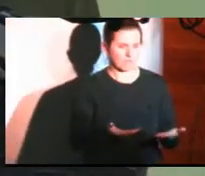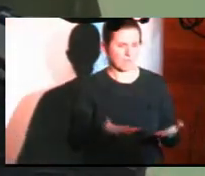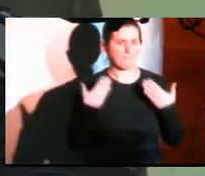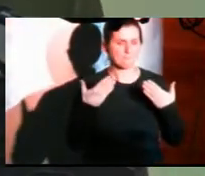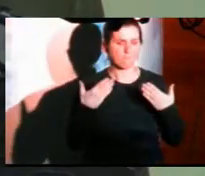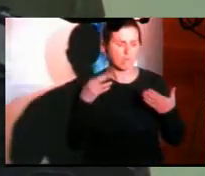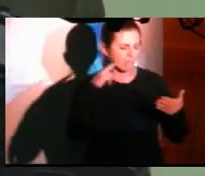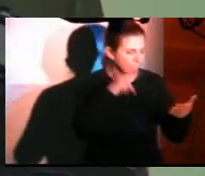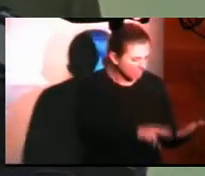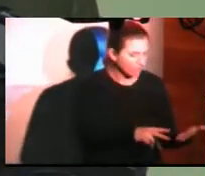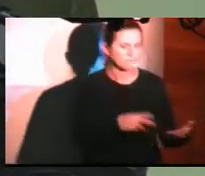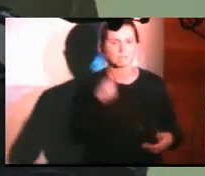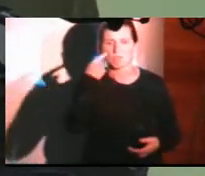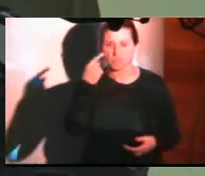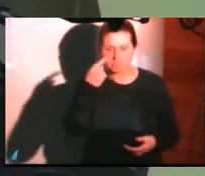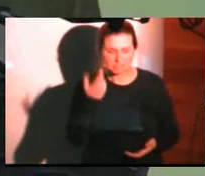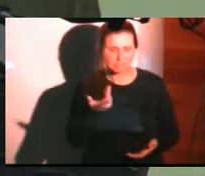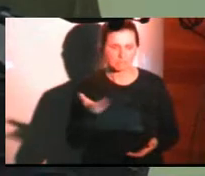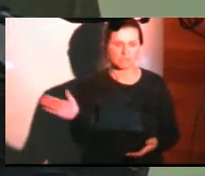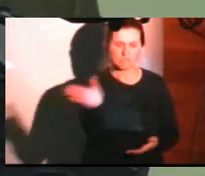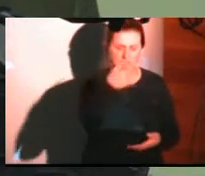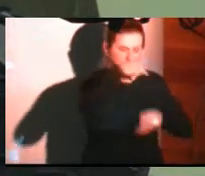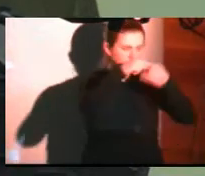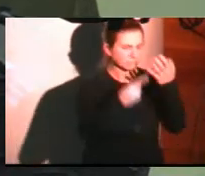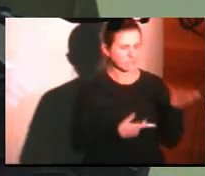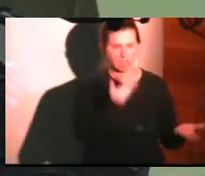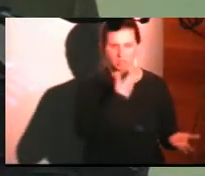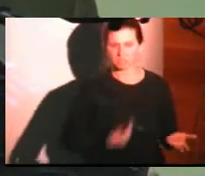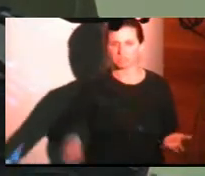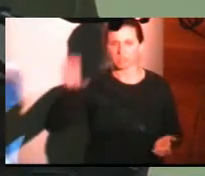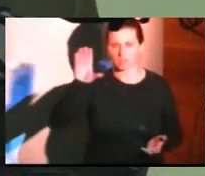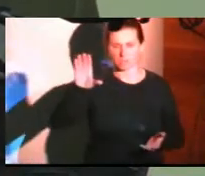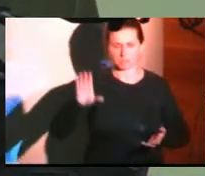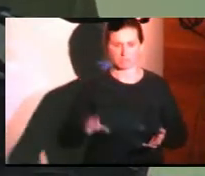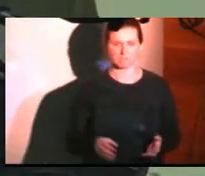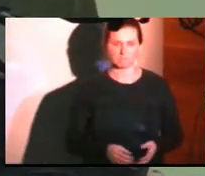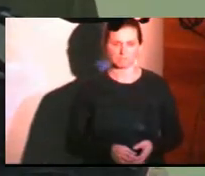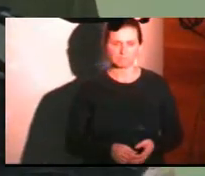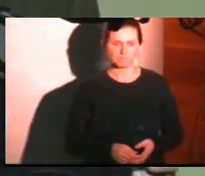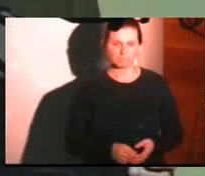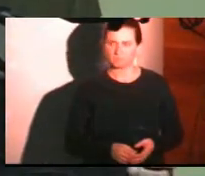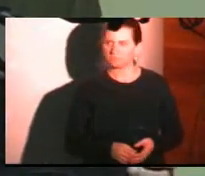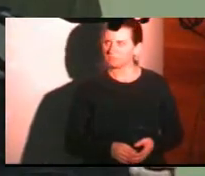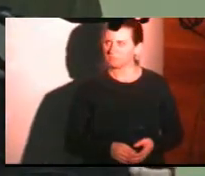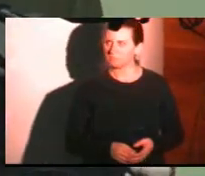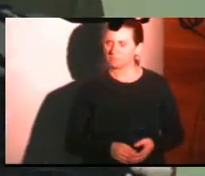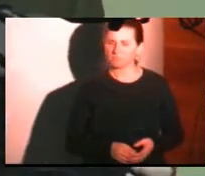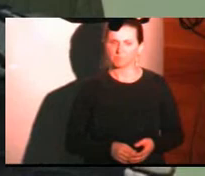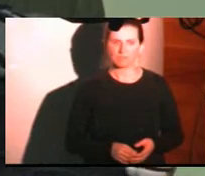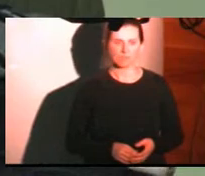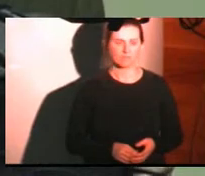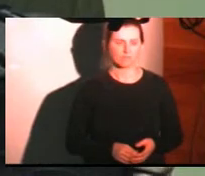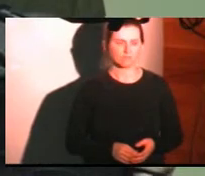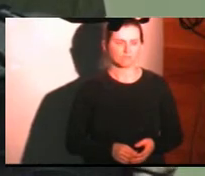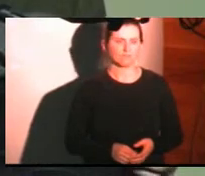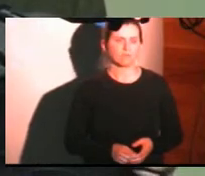a través de estas tecnologías de la información y de la comunicación. Y en nombre de todos los